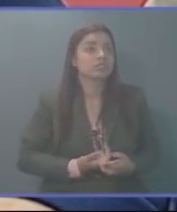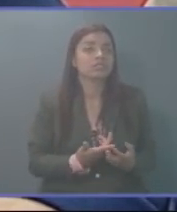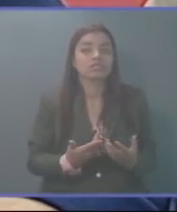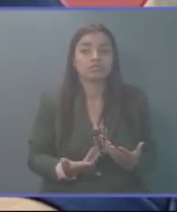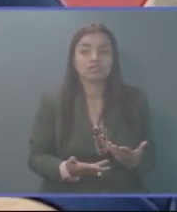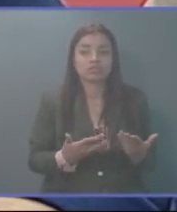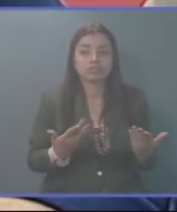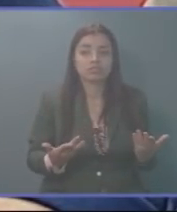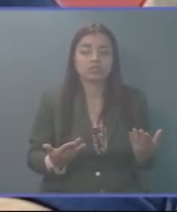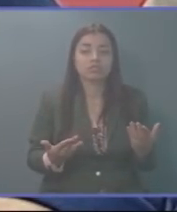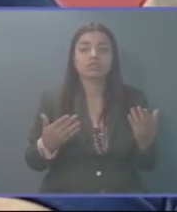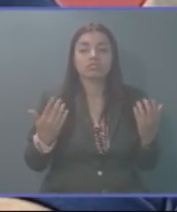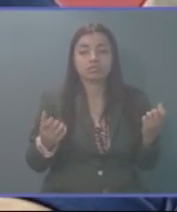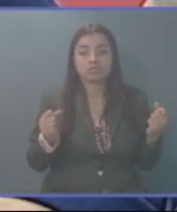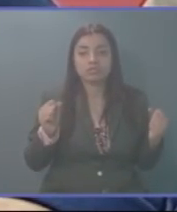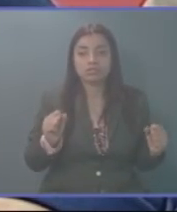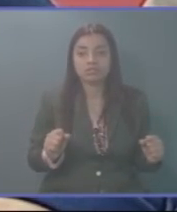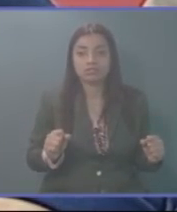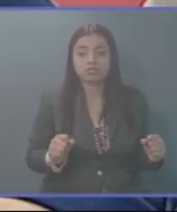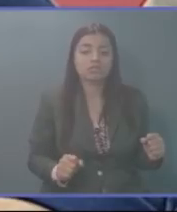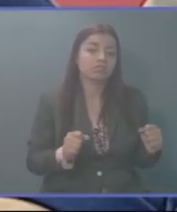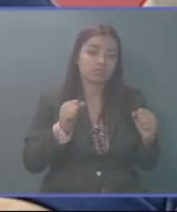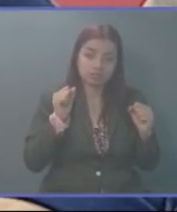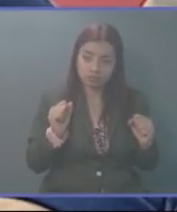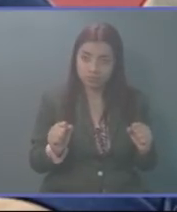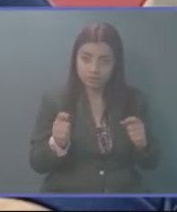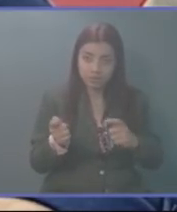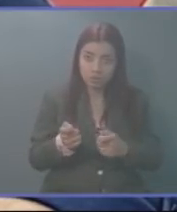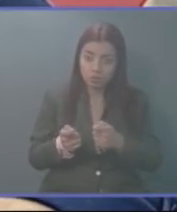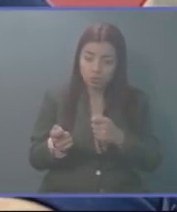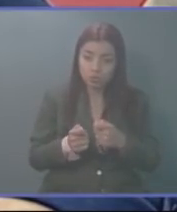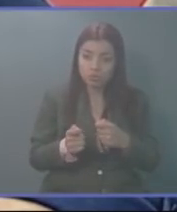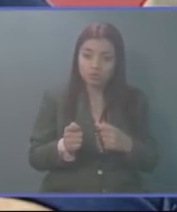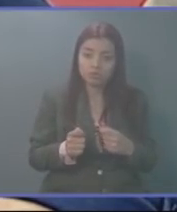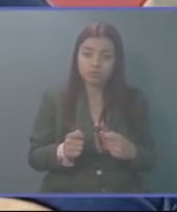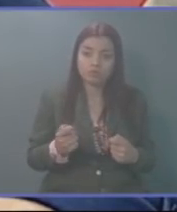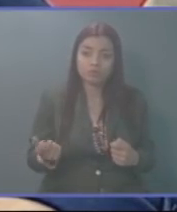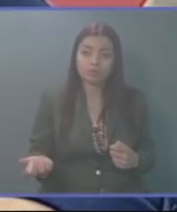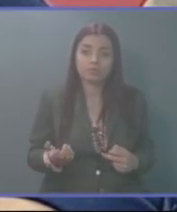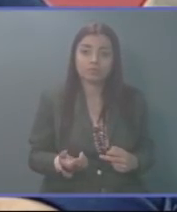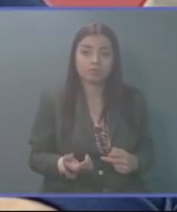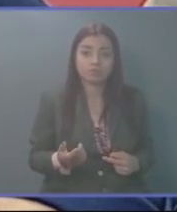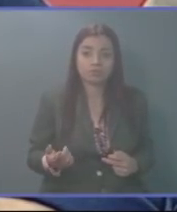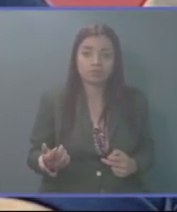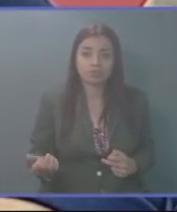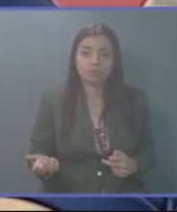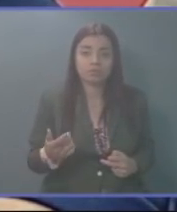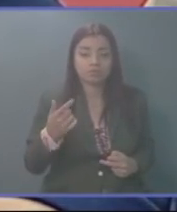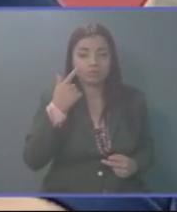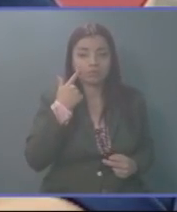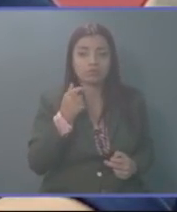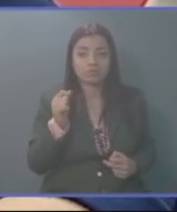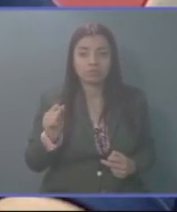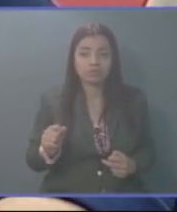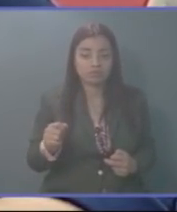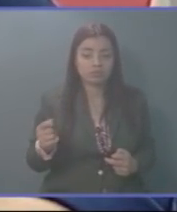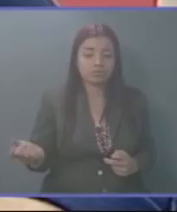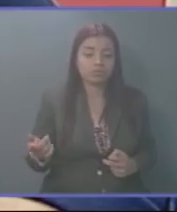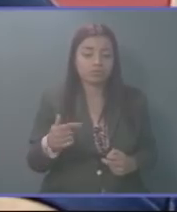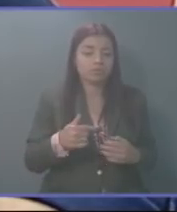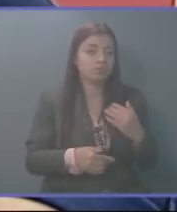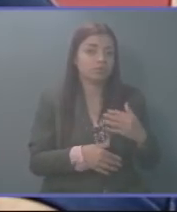¿verdad?, al control de vectores, ¿verdad?, al control y seguimiento de los